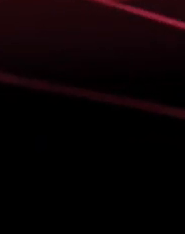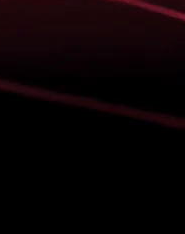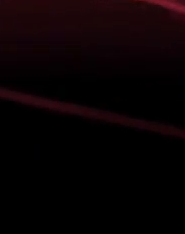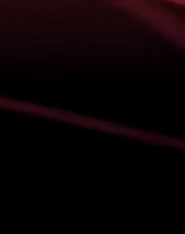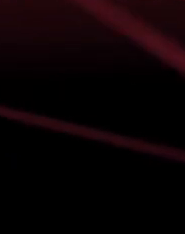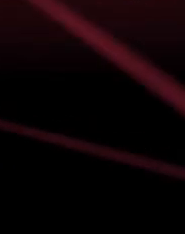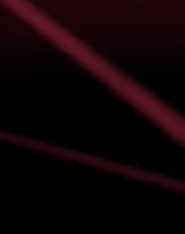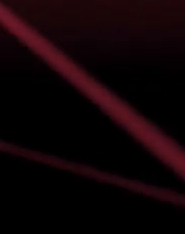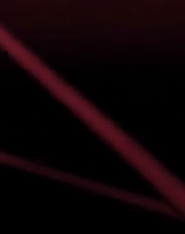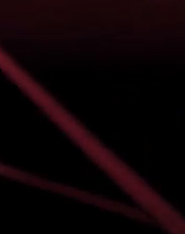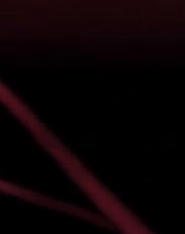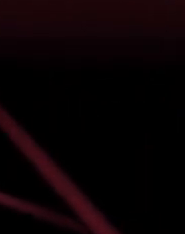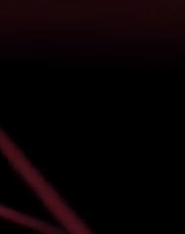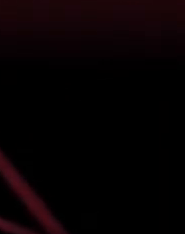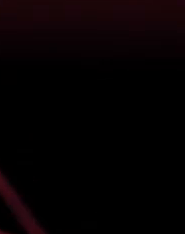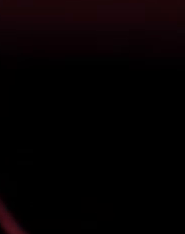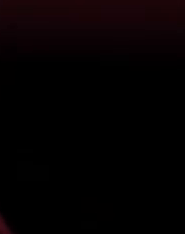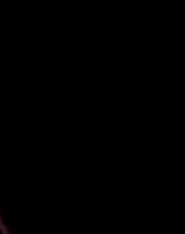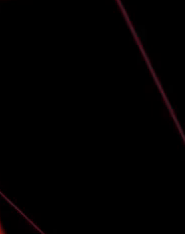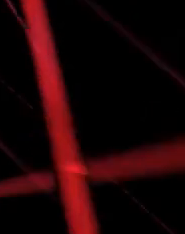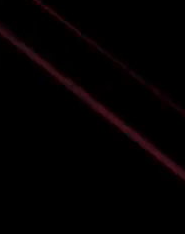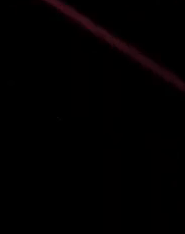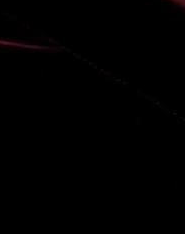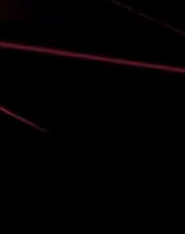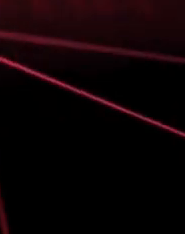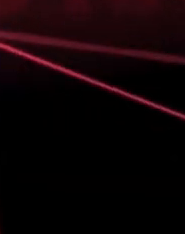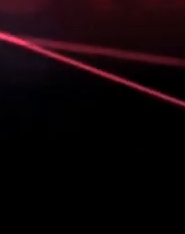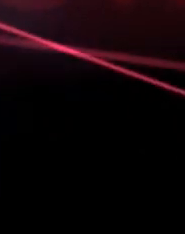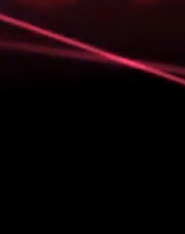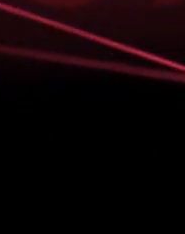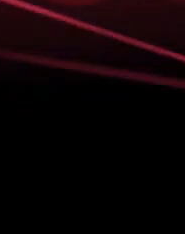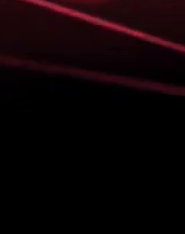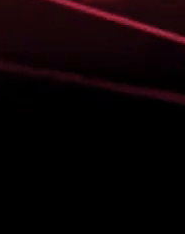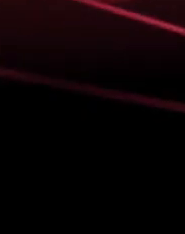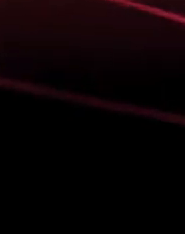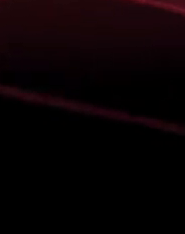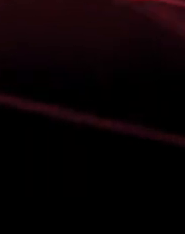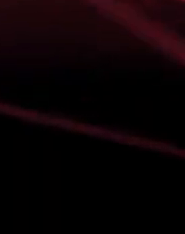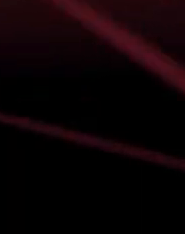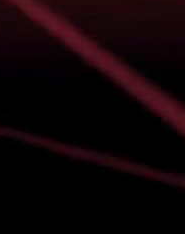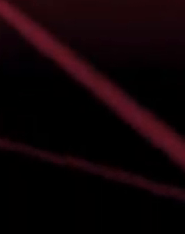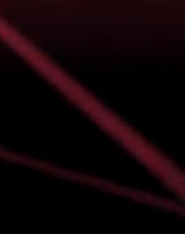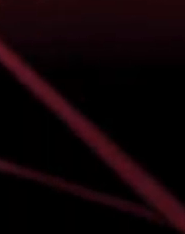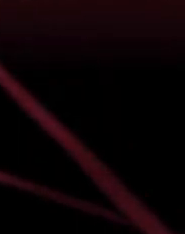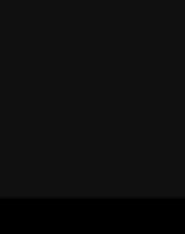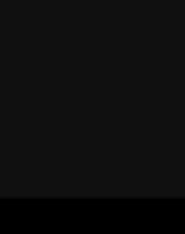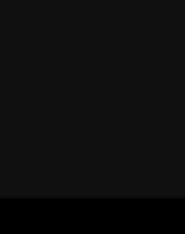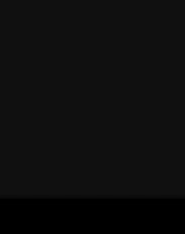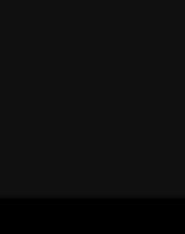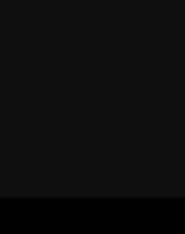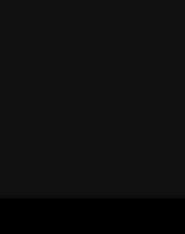a última hora bueno a última hora